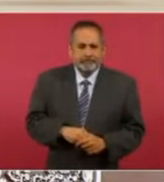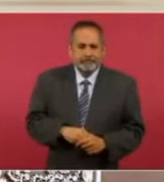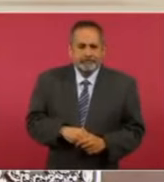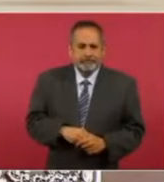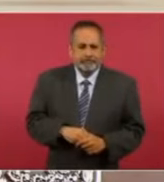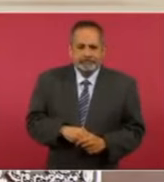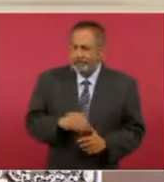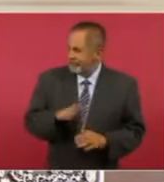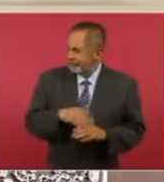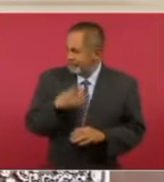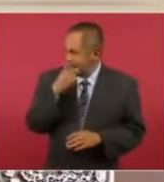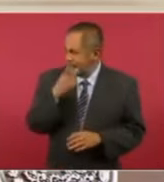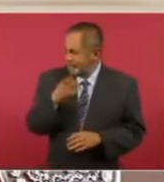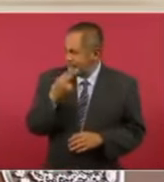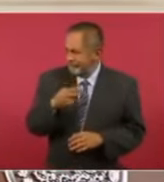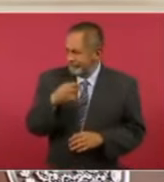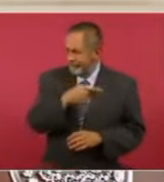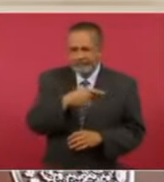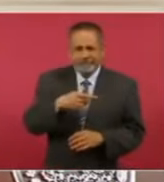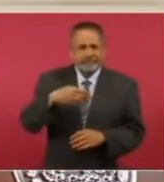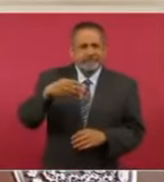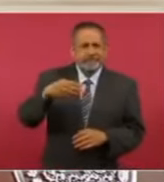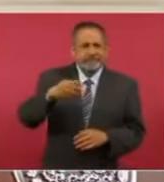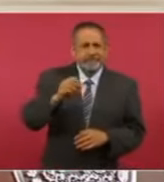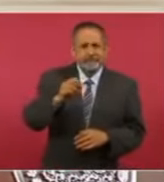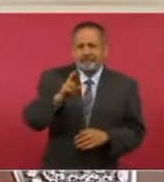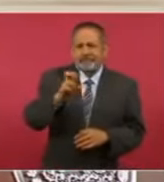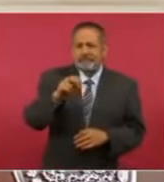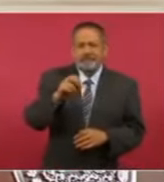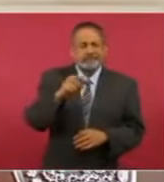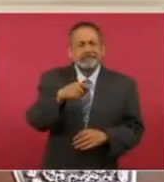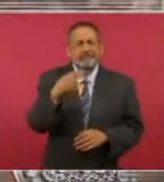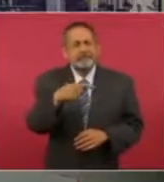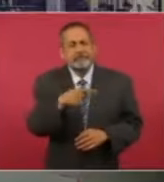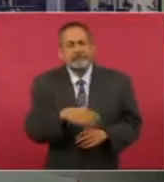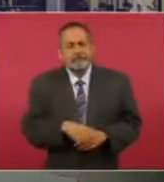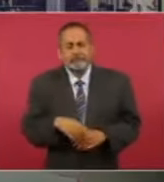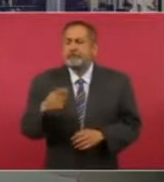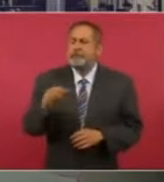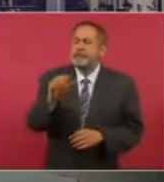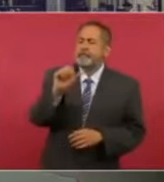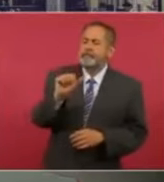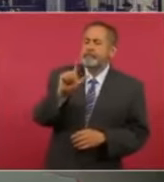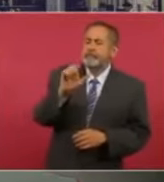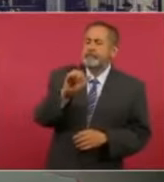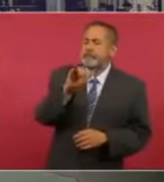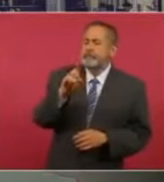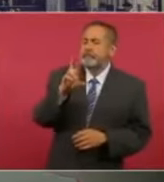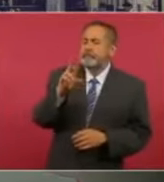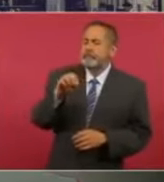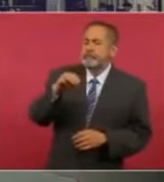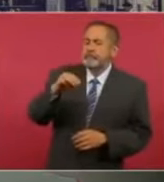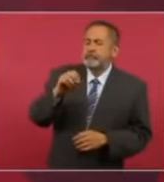A cómo se llama Moreno Alejandro Moreno